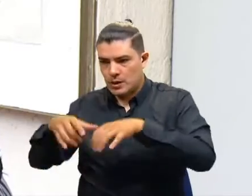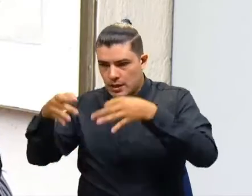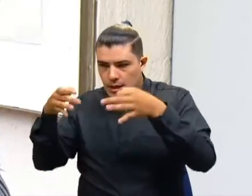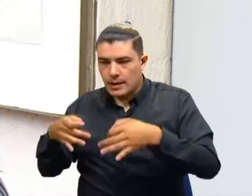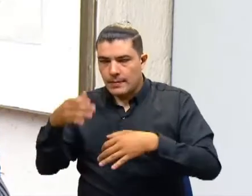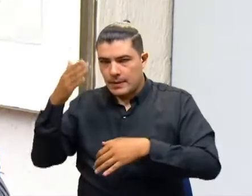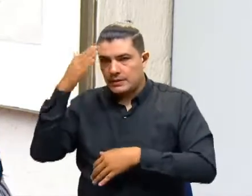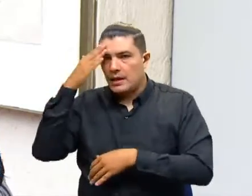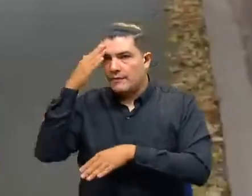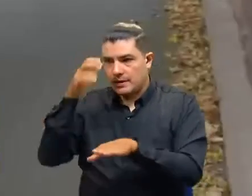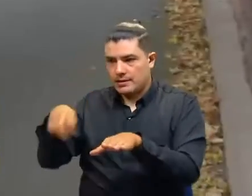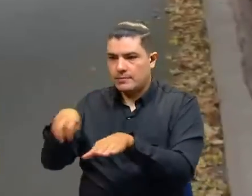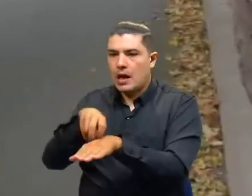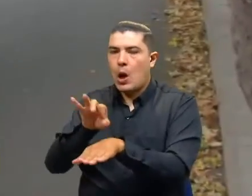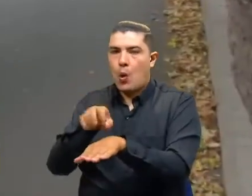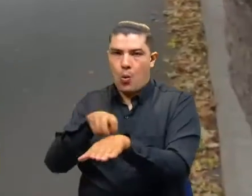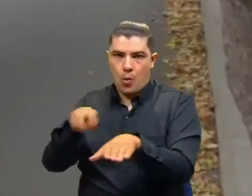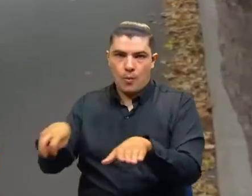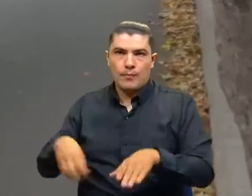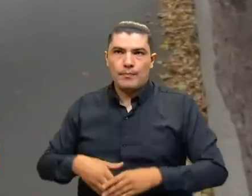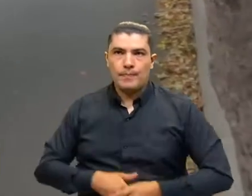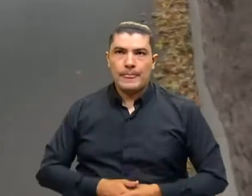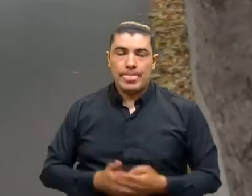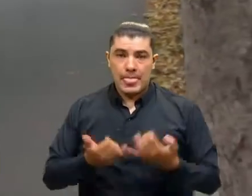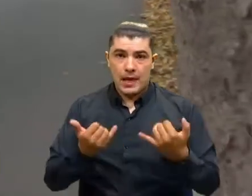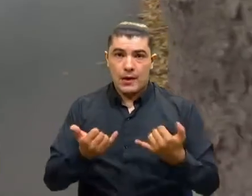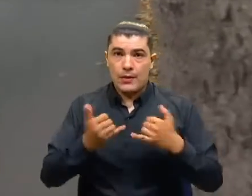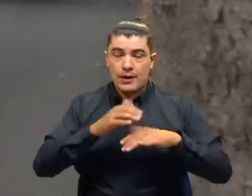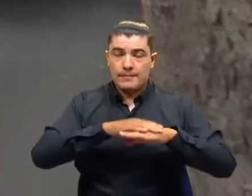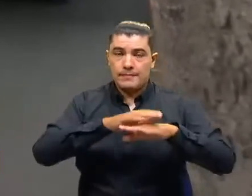preferencial para recoger y dejar pasajeros. Por ahora se seguirá haciendo un